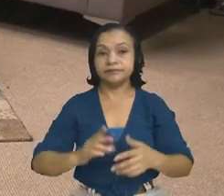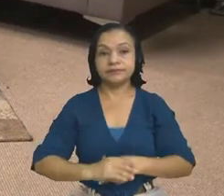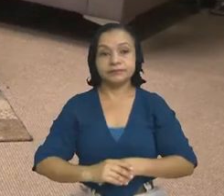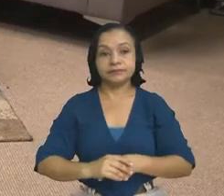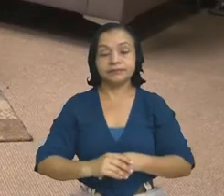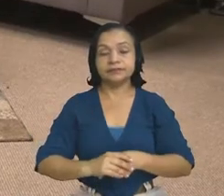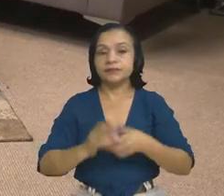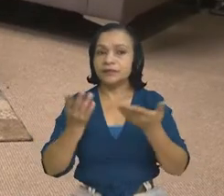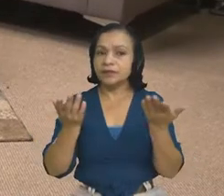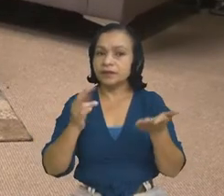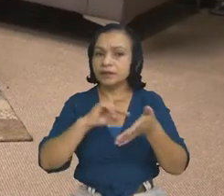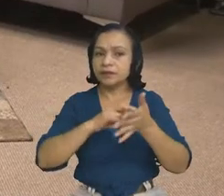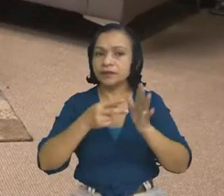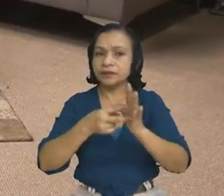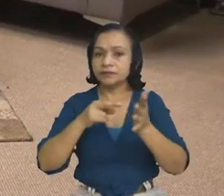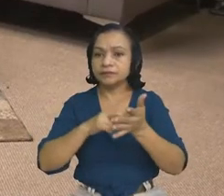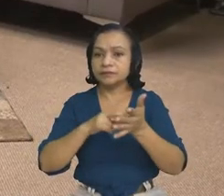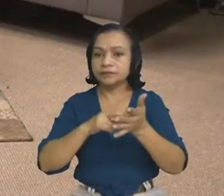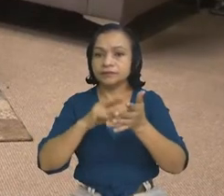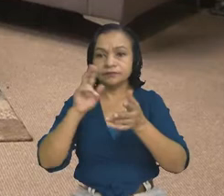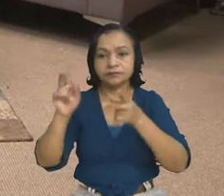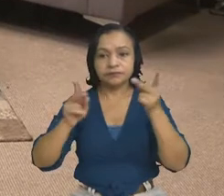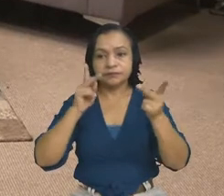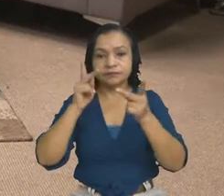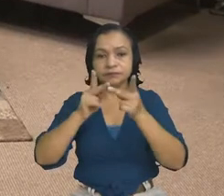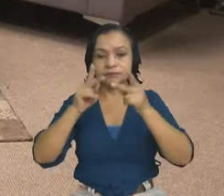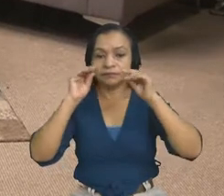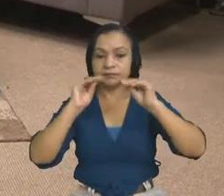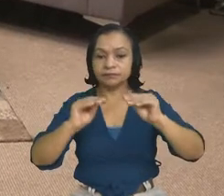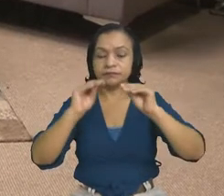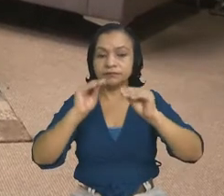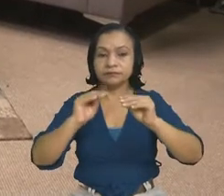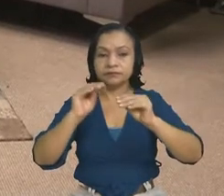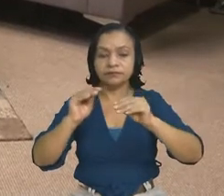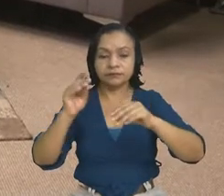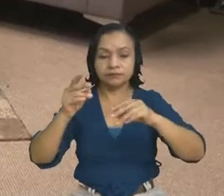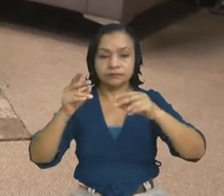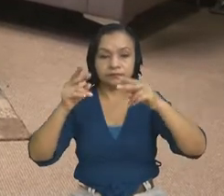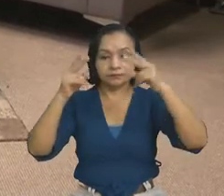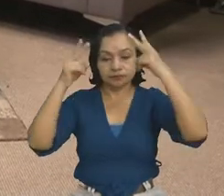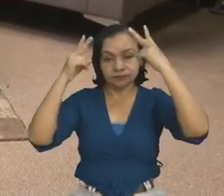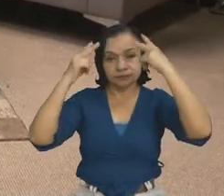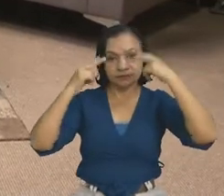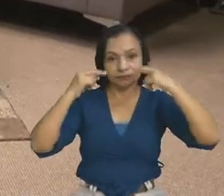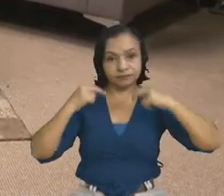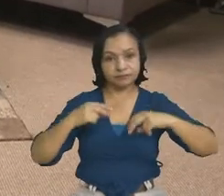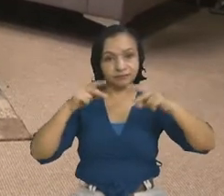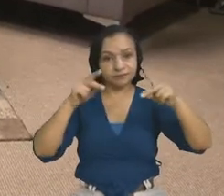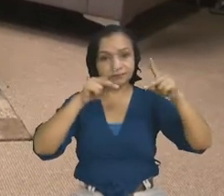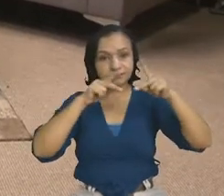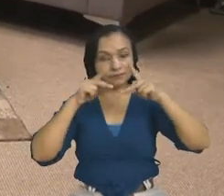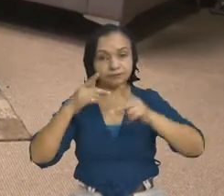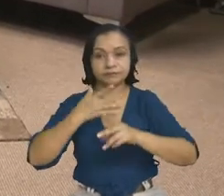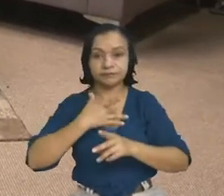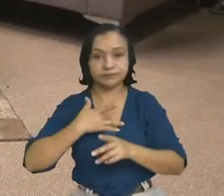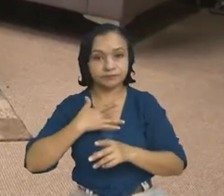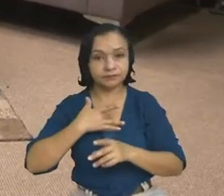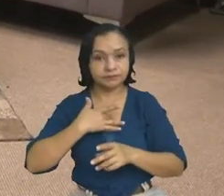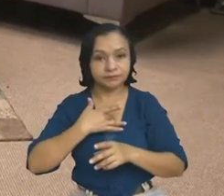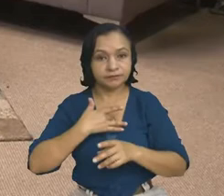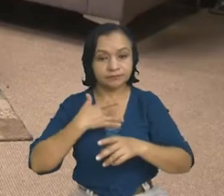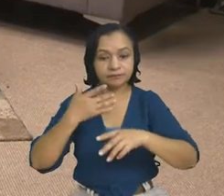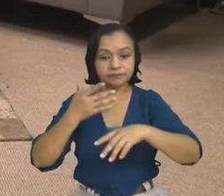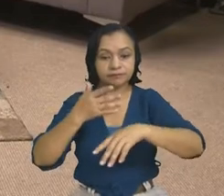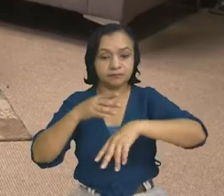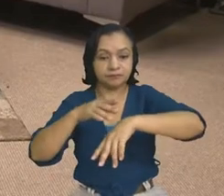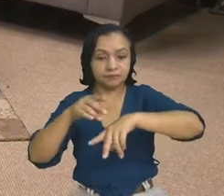sino específicamente hay un abordaje integral porque hay un componente de medicina interna, de aquellos aspectos que los pacientes puedan requerir, no solamente irnos al brazo